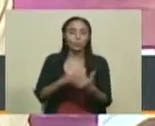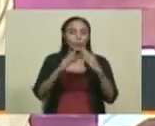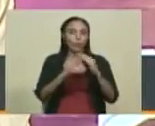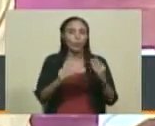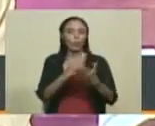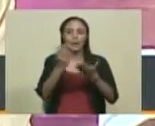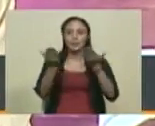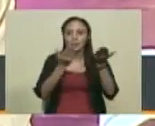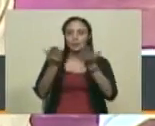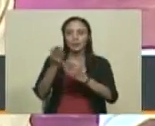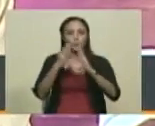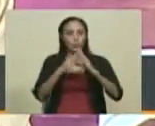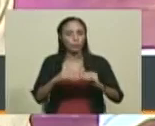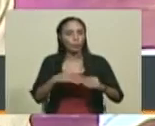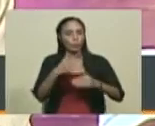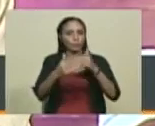logística,